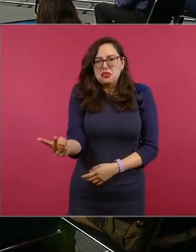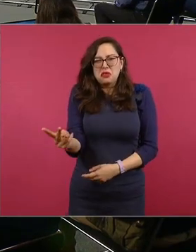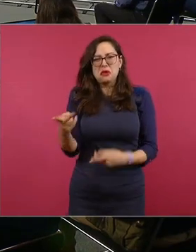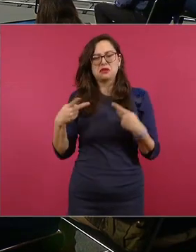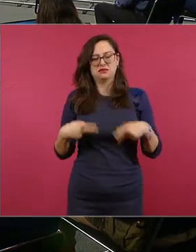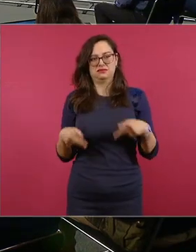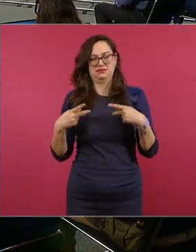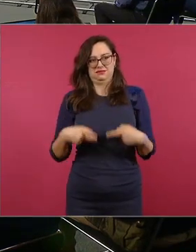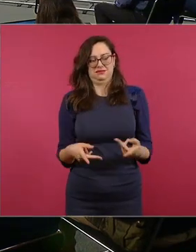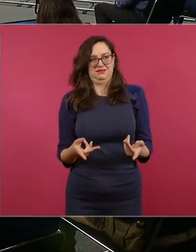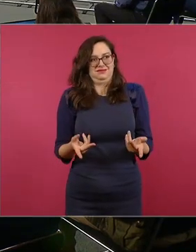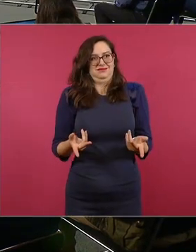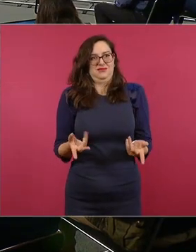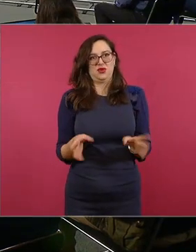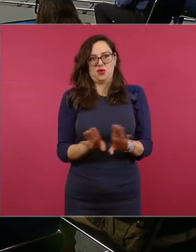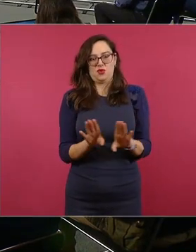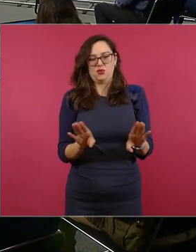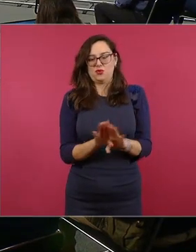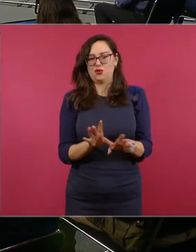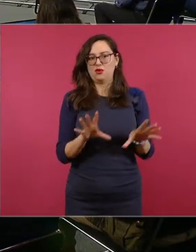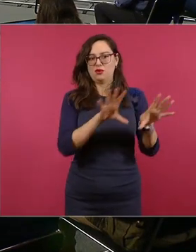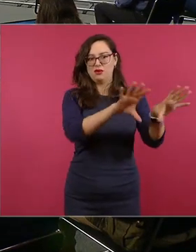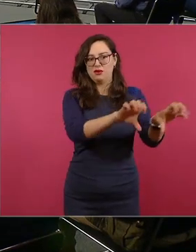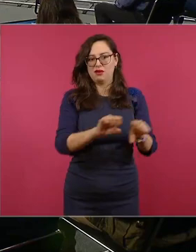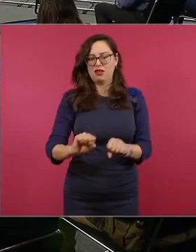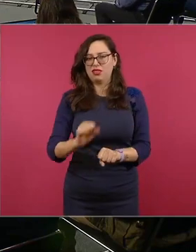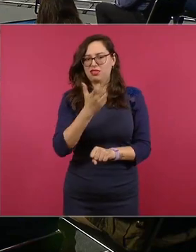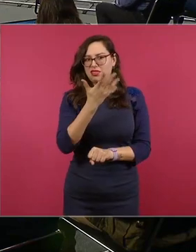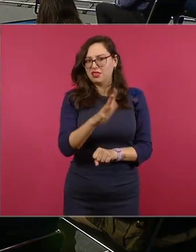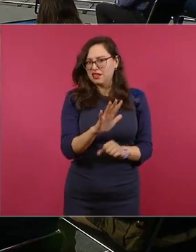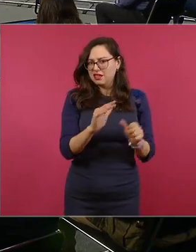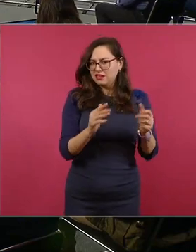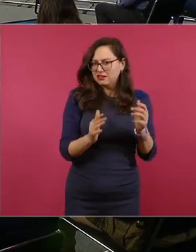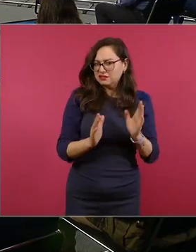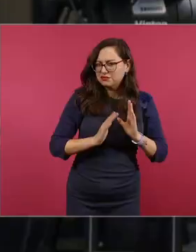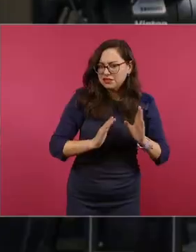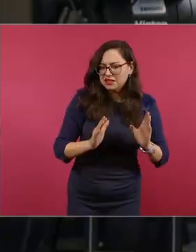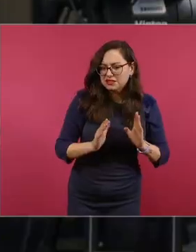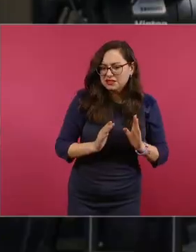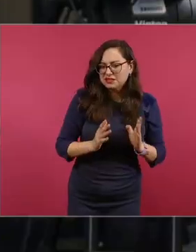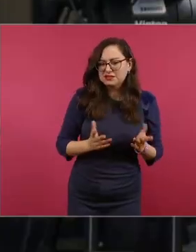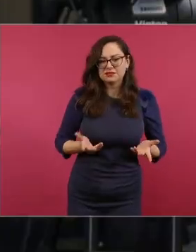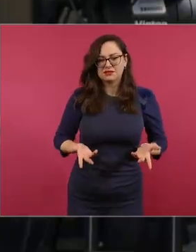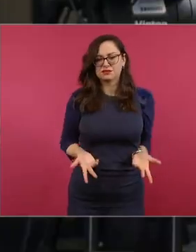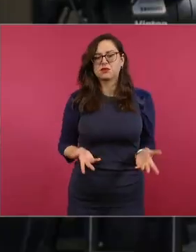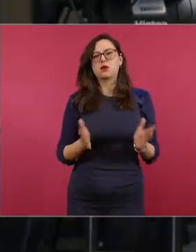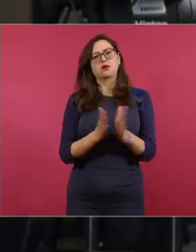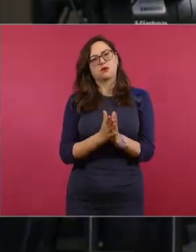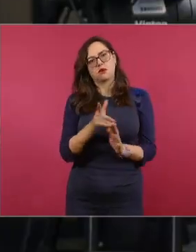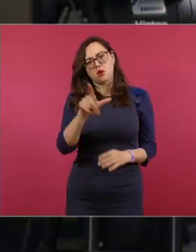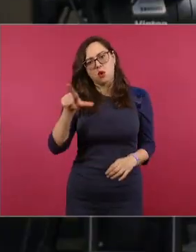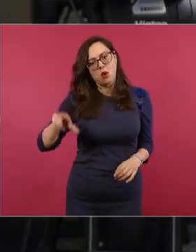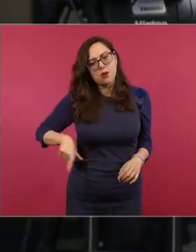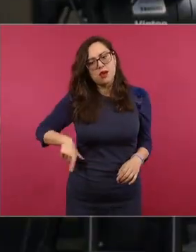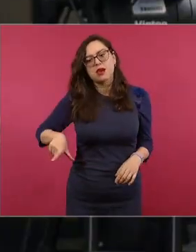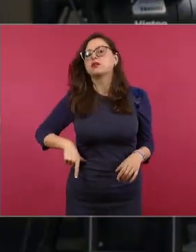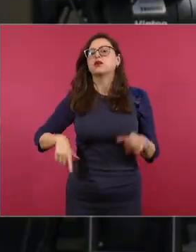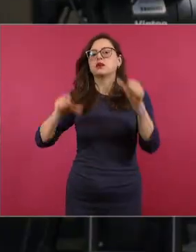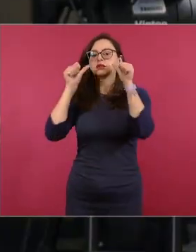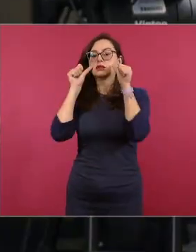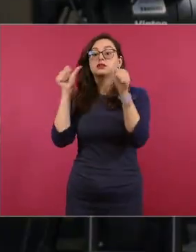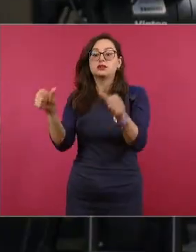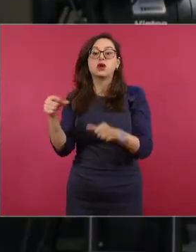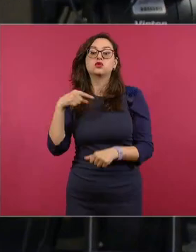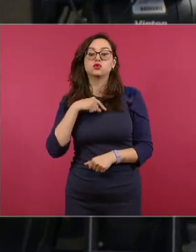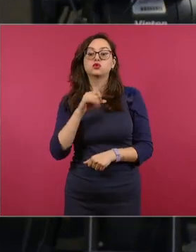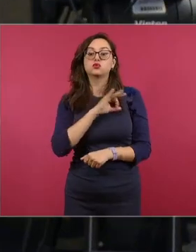la atención del gobierno federal para que de esta manera se les atienda. Y le puedo dar otros ejemplos que igualmente aquí se expusieron, pero